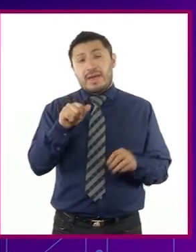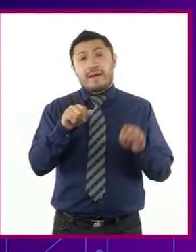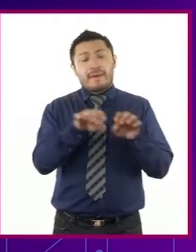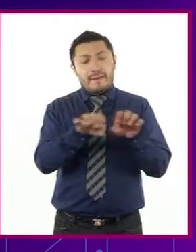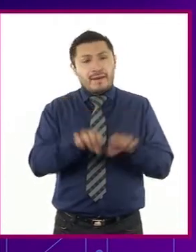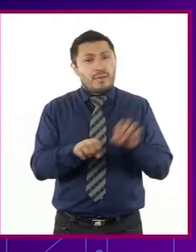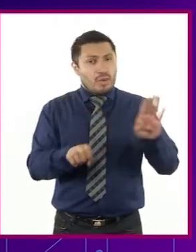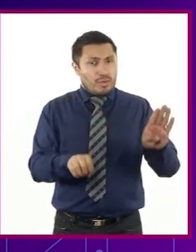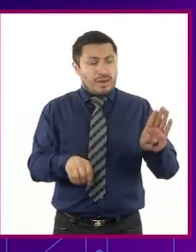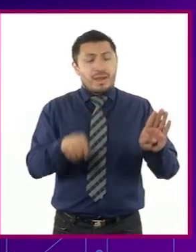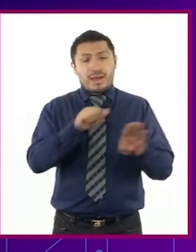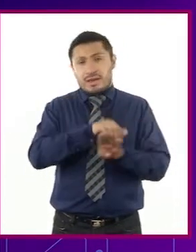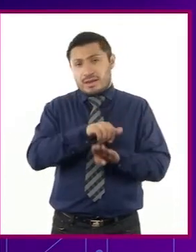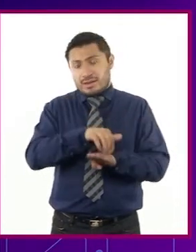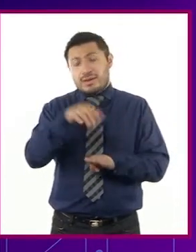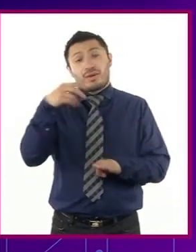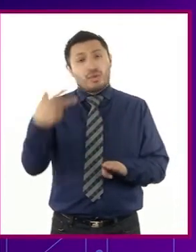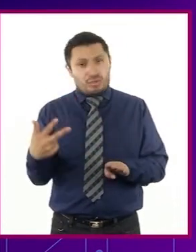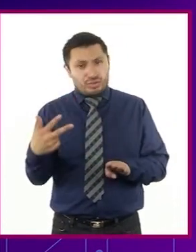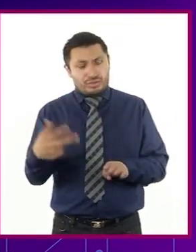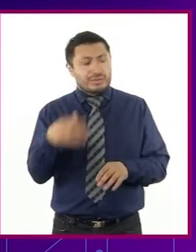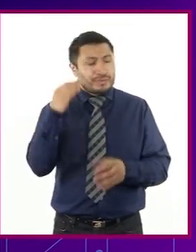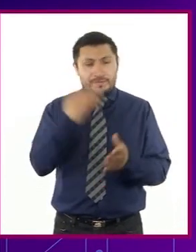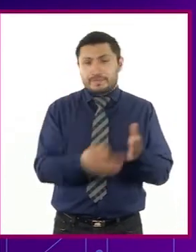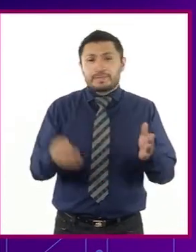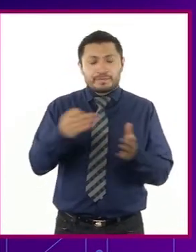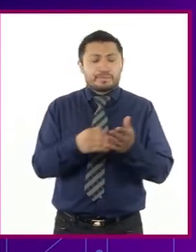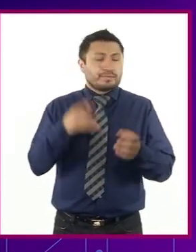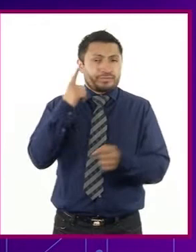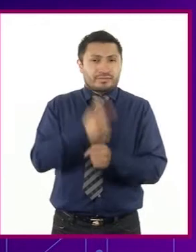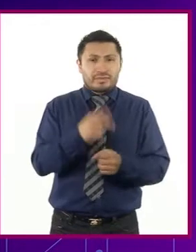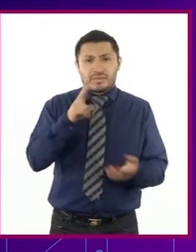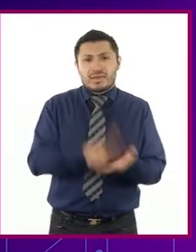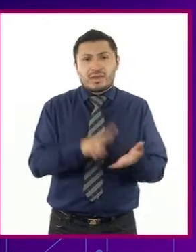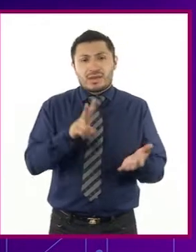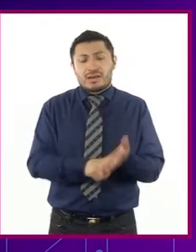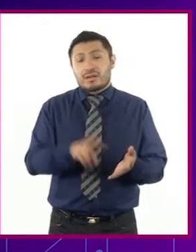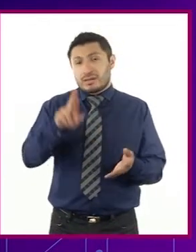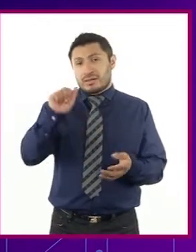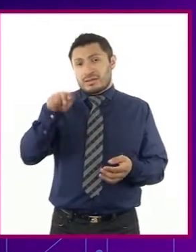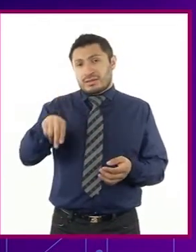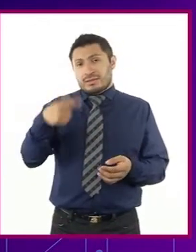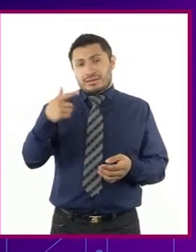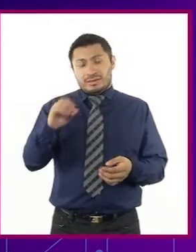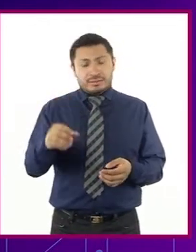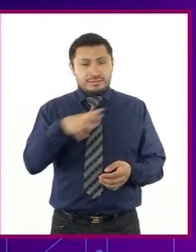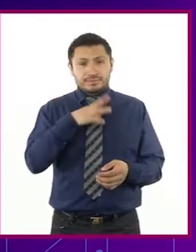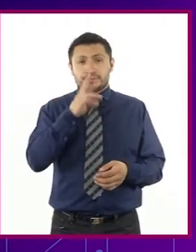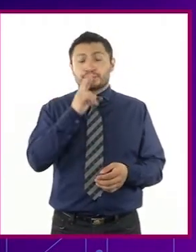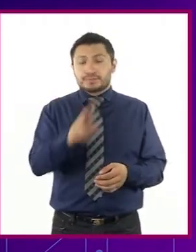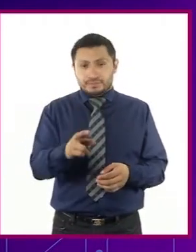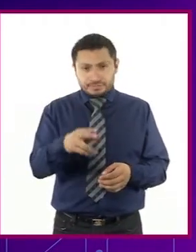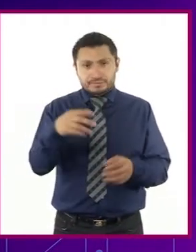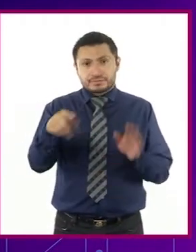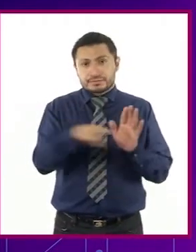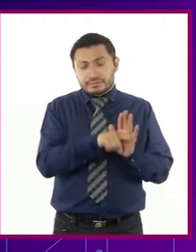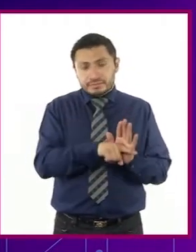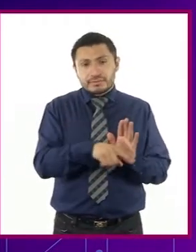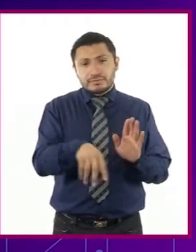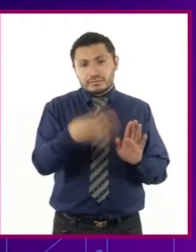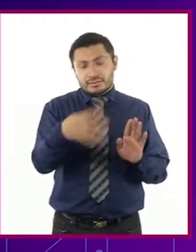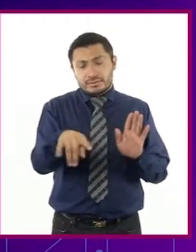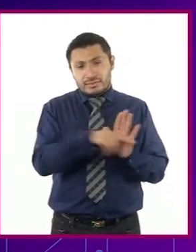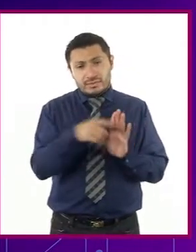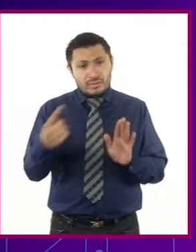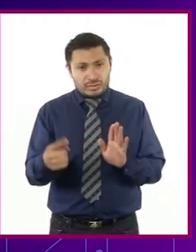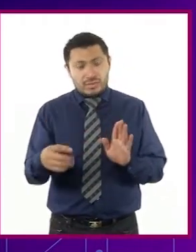es 8. Aún falta determinar el valor del rango. Para ello, se resuelve la resta 14 menos 1, porque